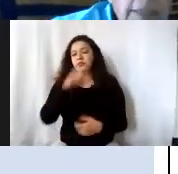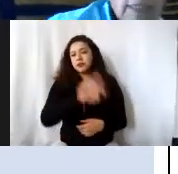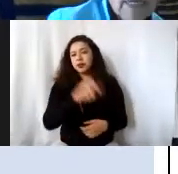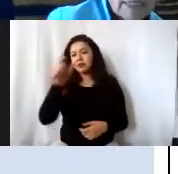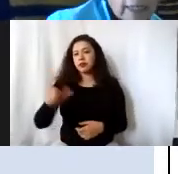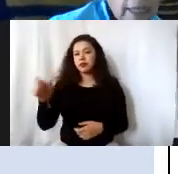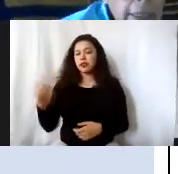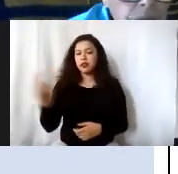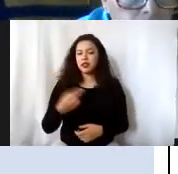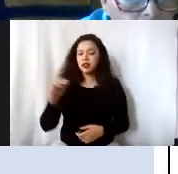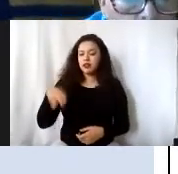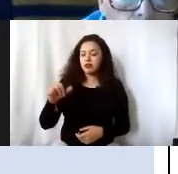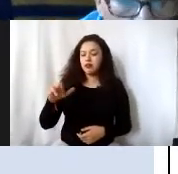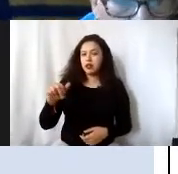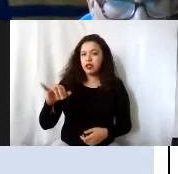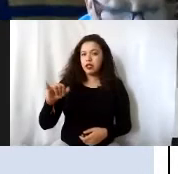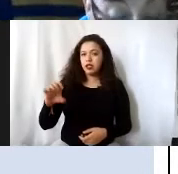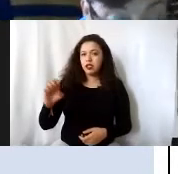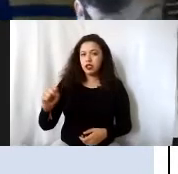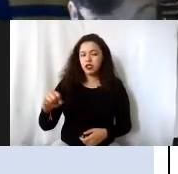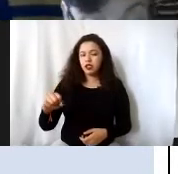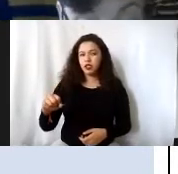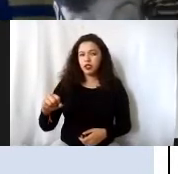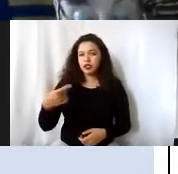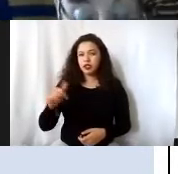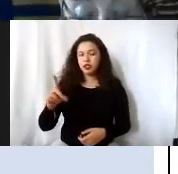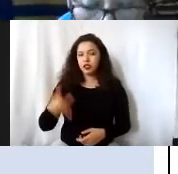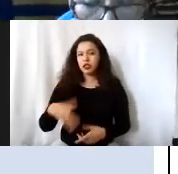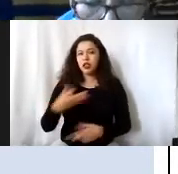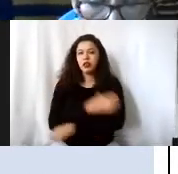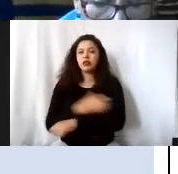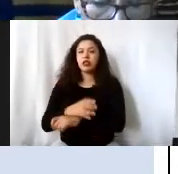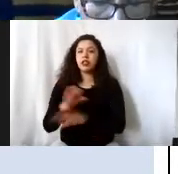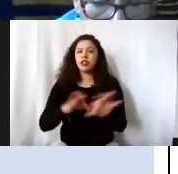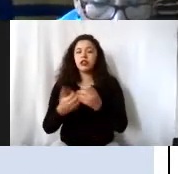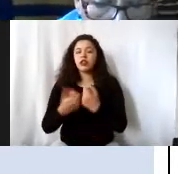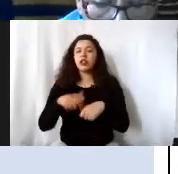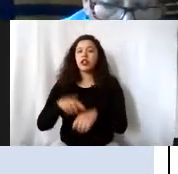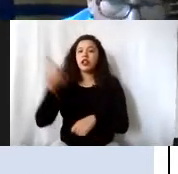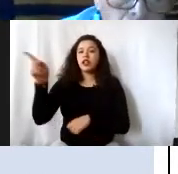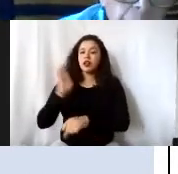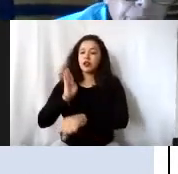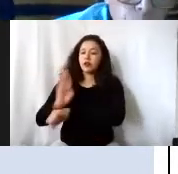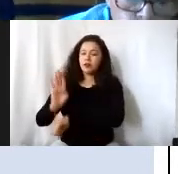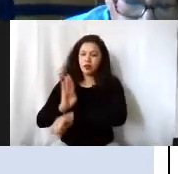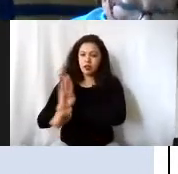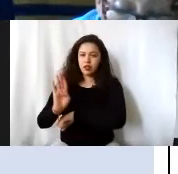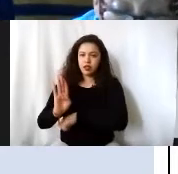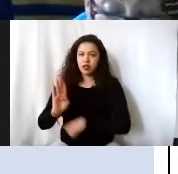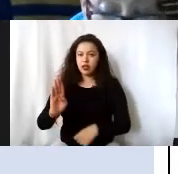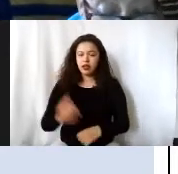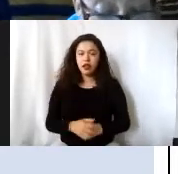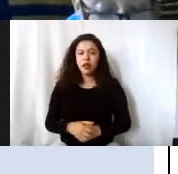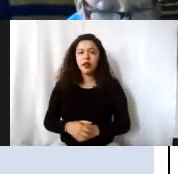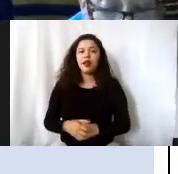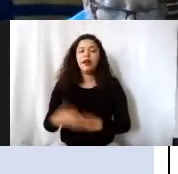Inés Gardara es una colega trabajadora social de Brasil, y ella propuso